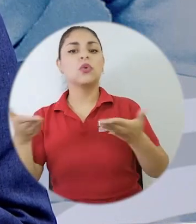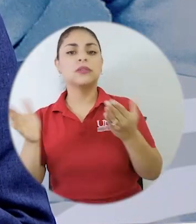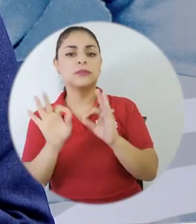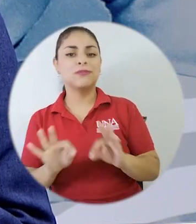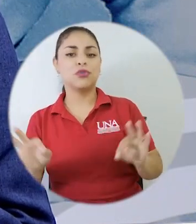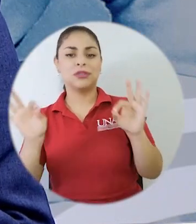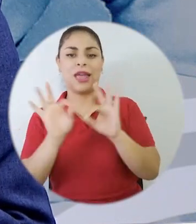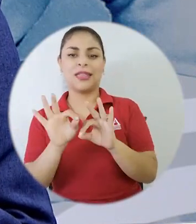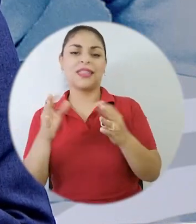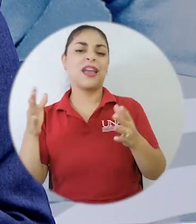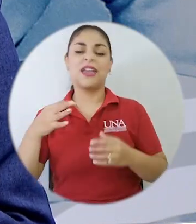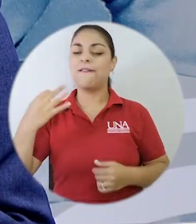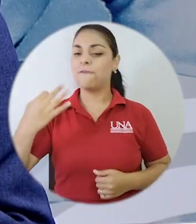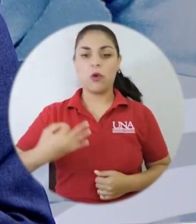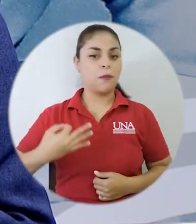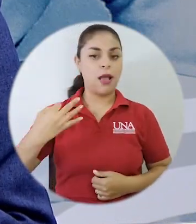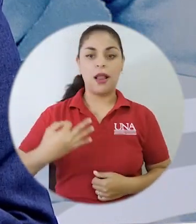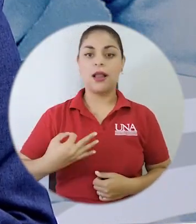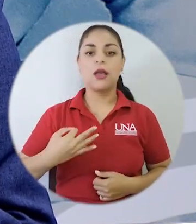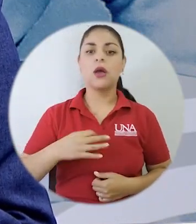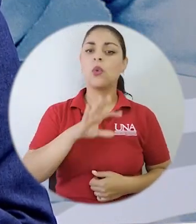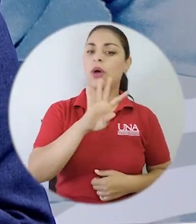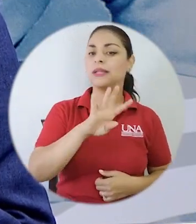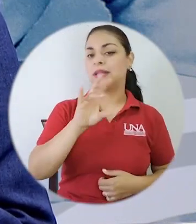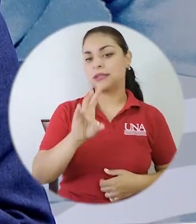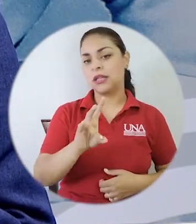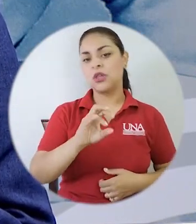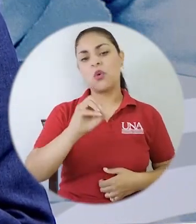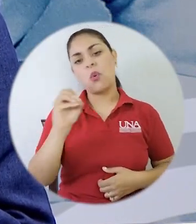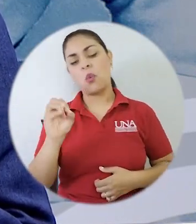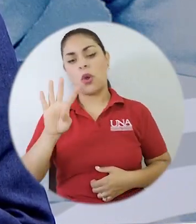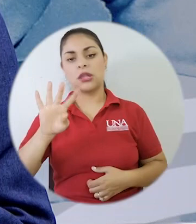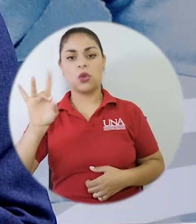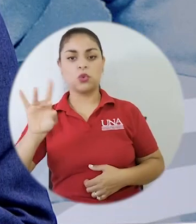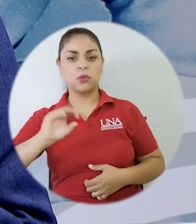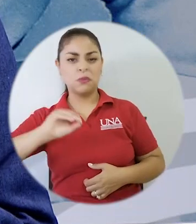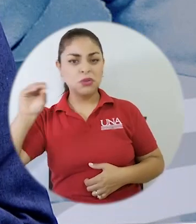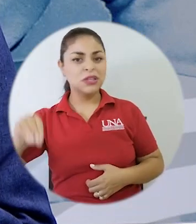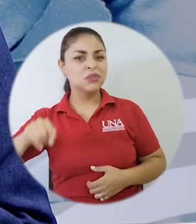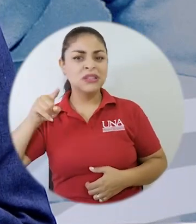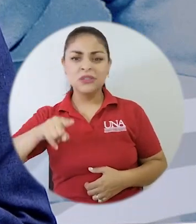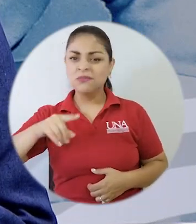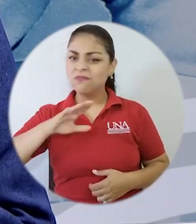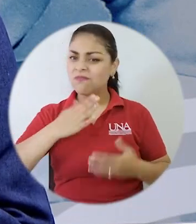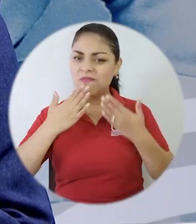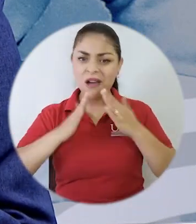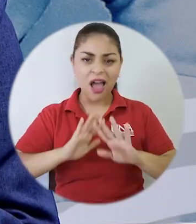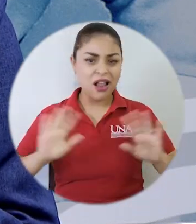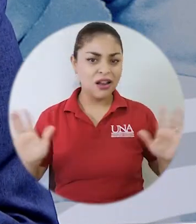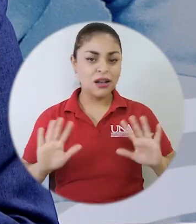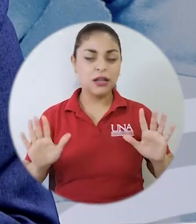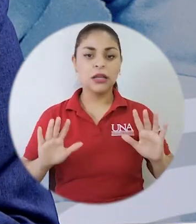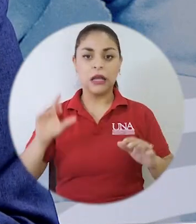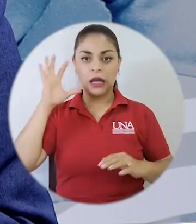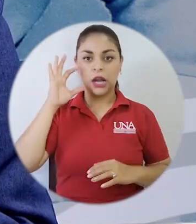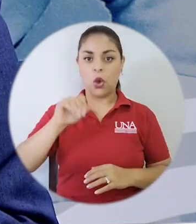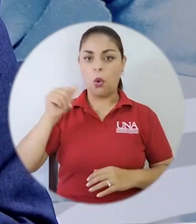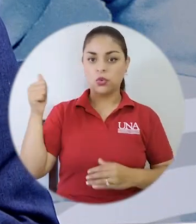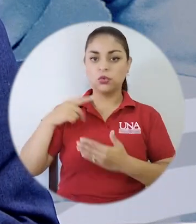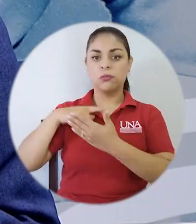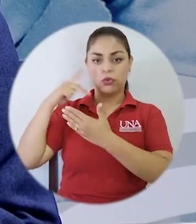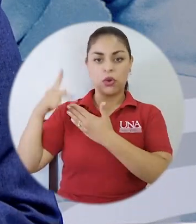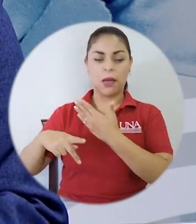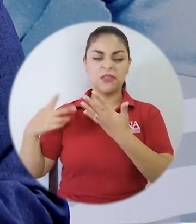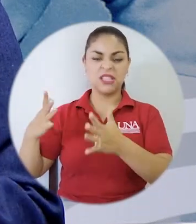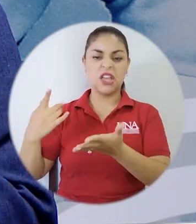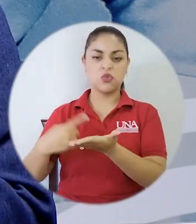que tienen que ver, por ejemplo, con todo lo de la informalidad. Un 47-48% Eso Sí. es gravísimo, creo que en otros programas lo hemos discutido,